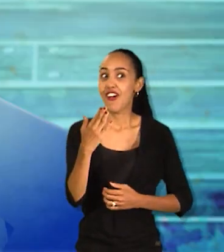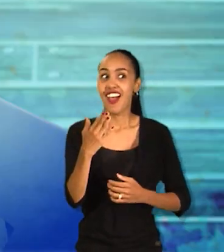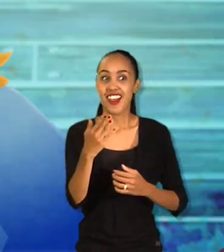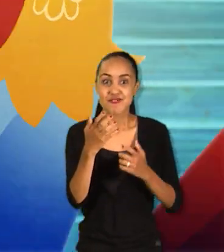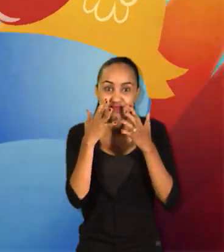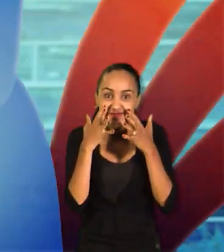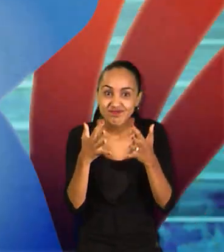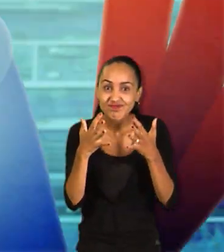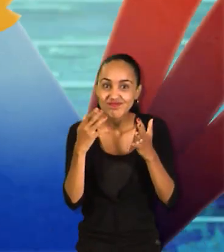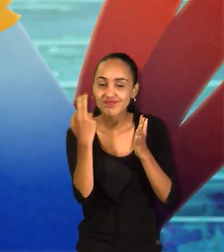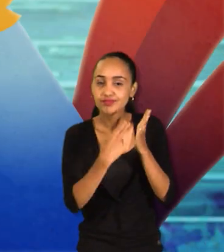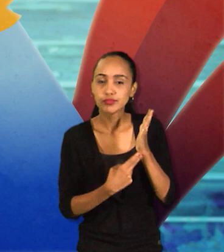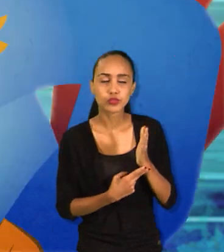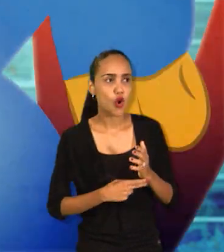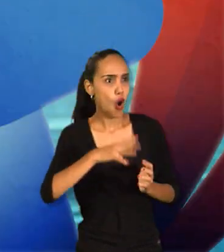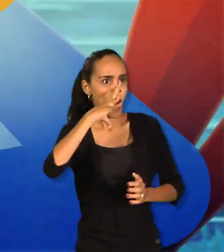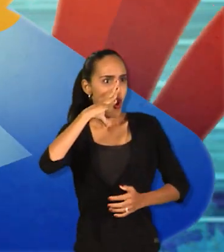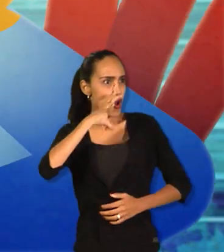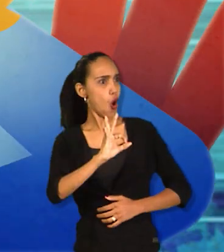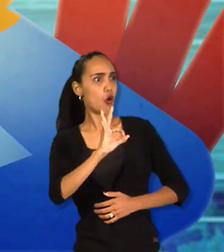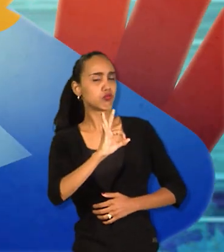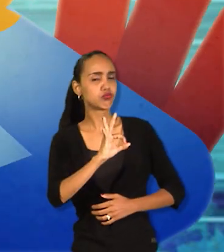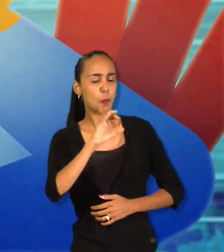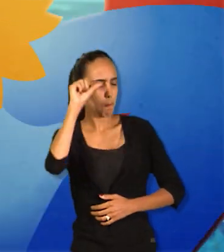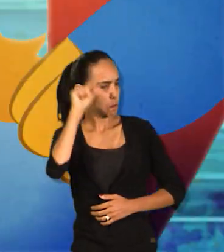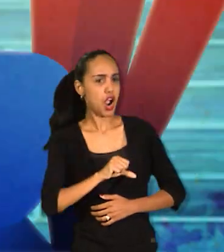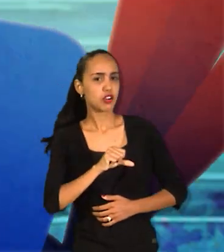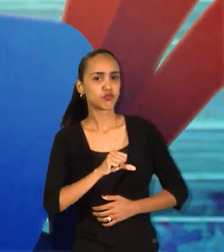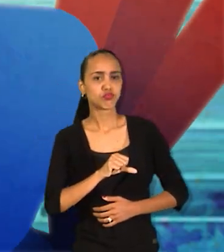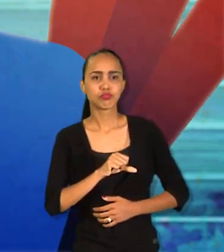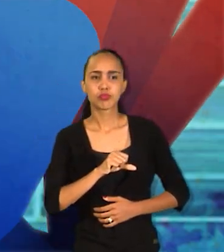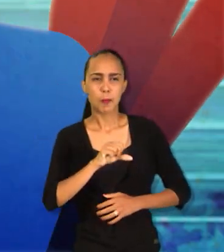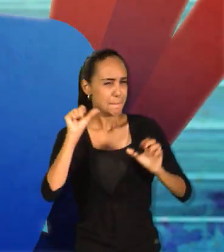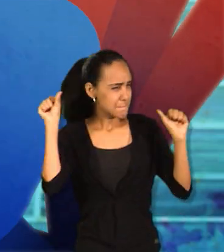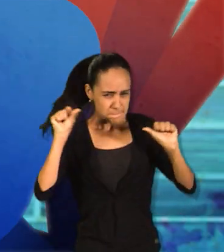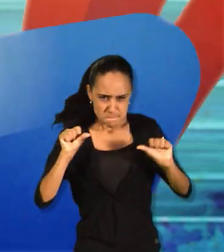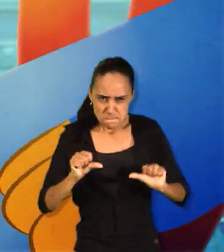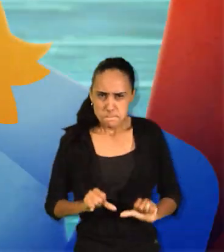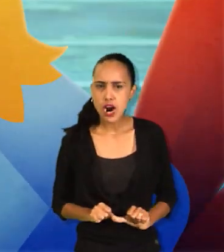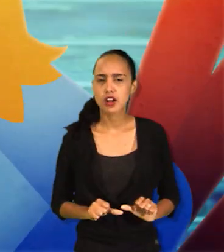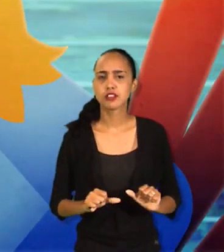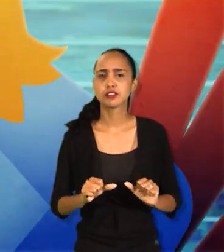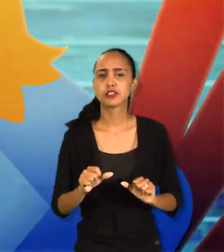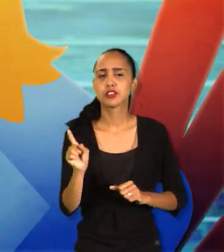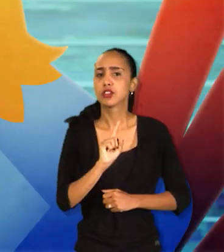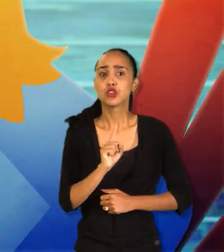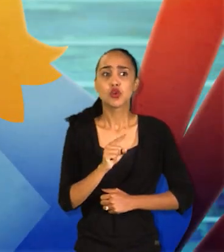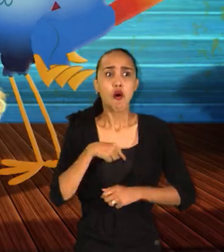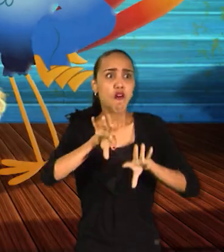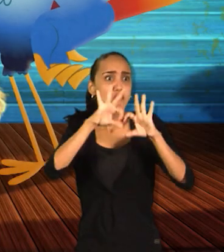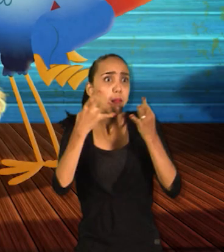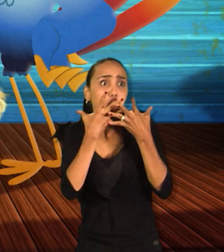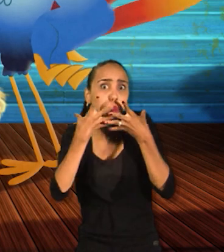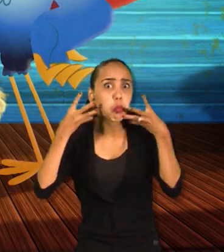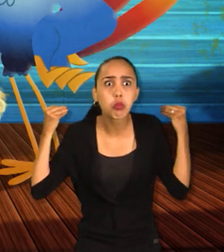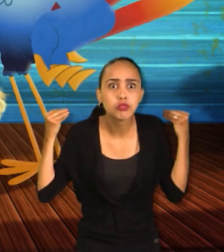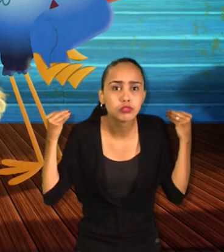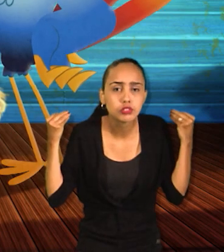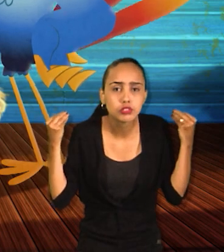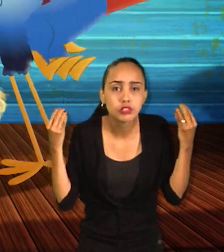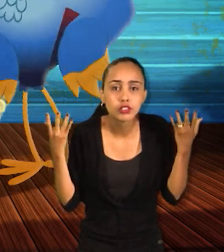noticia! ¡No! ¡Es mala! ¡Malísima! ¡Se extinguirá nuestra familia!